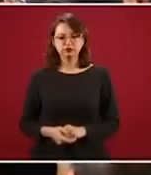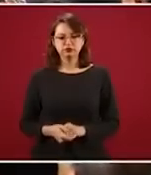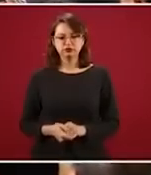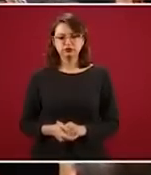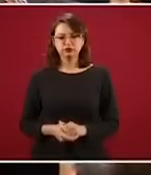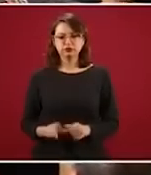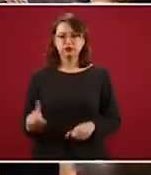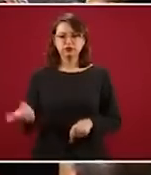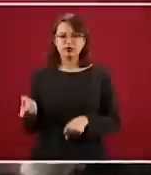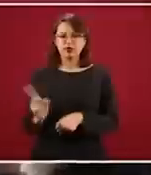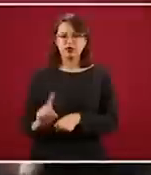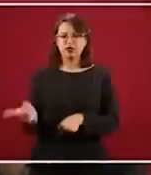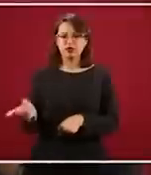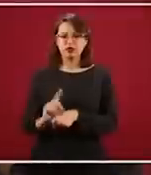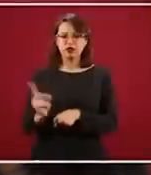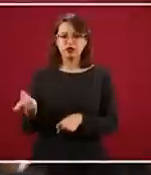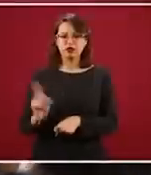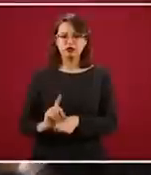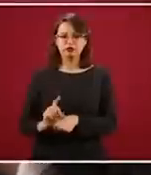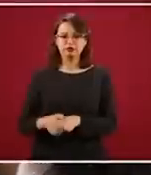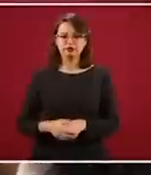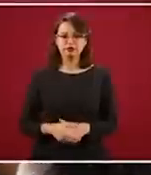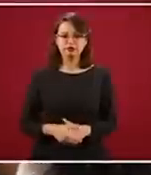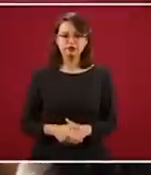Esto es diario.